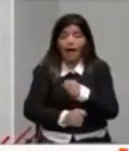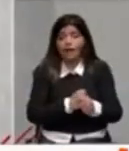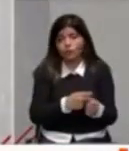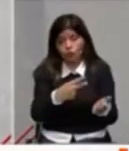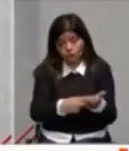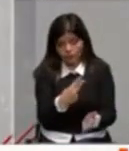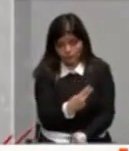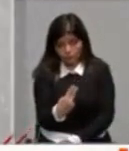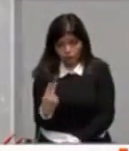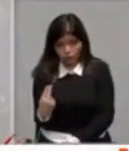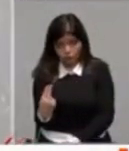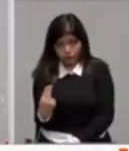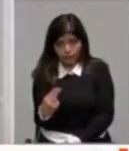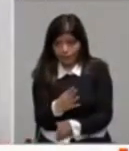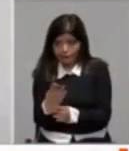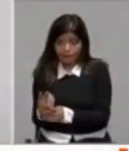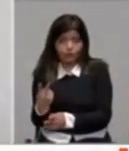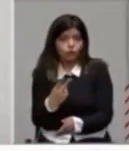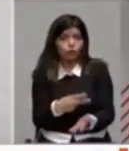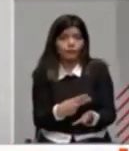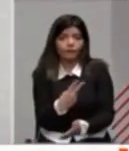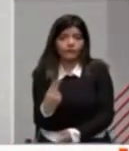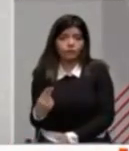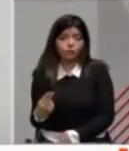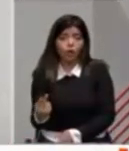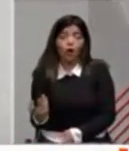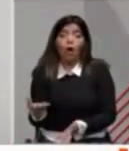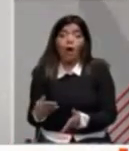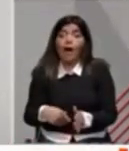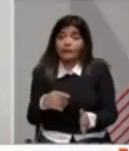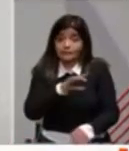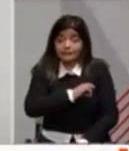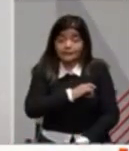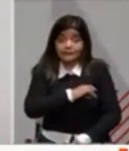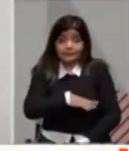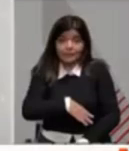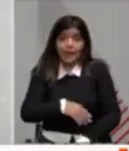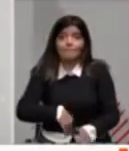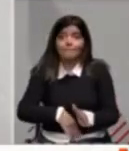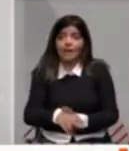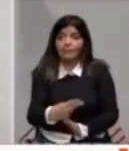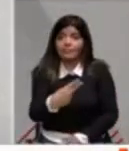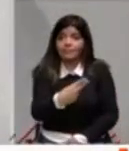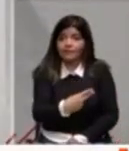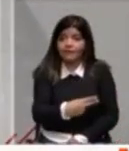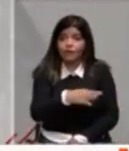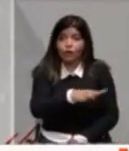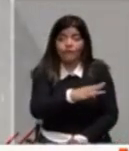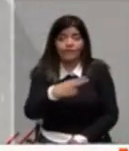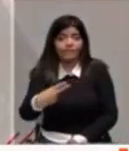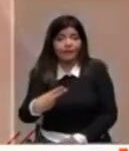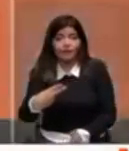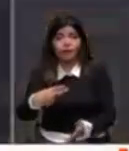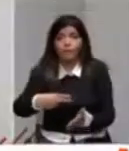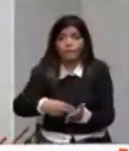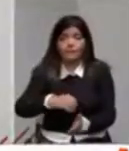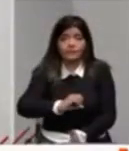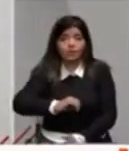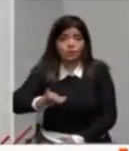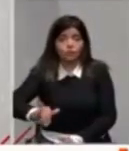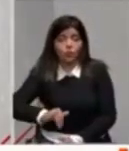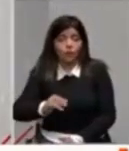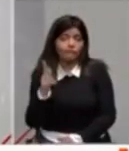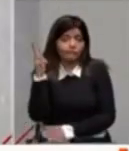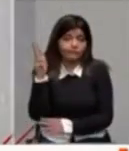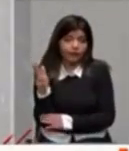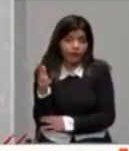2022 han ingresado a Chile más de 92.000 armas de fuego. Este año ya vamos cerca de las 3.000. De estas,